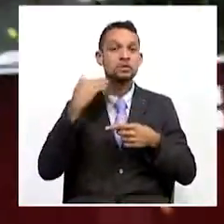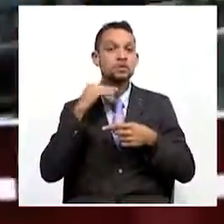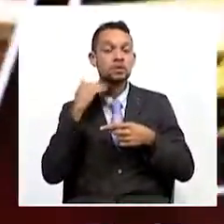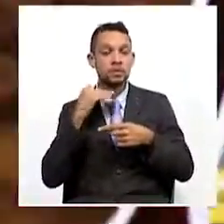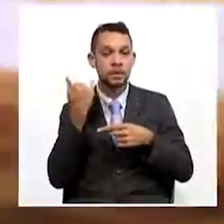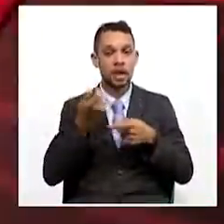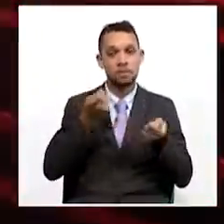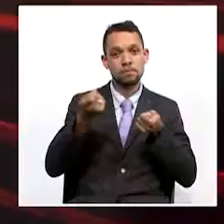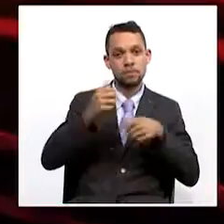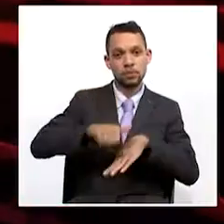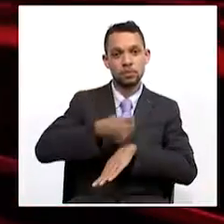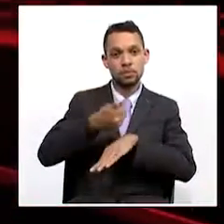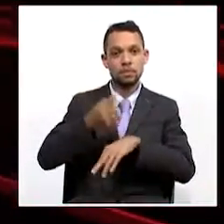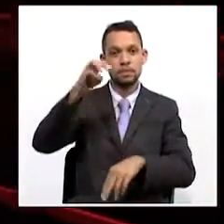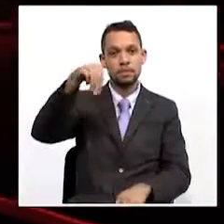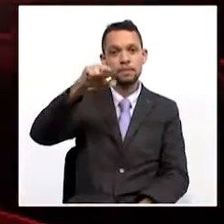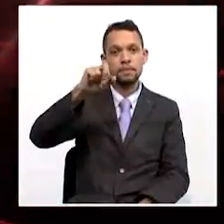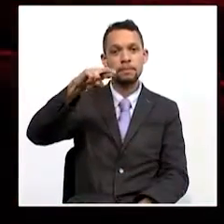Garzón Ramírez.